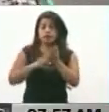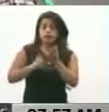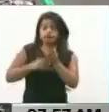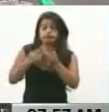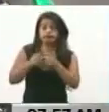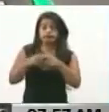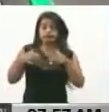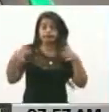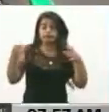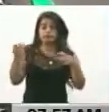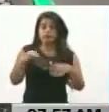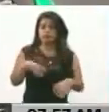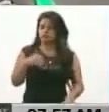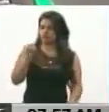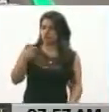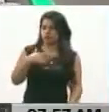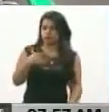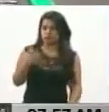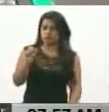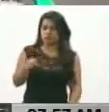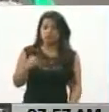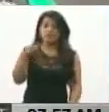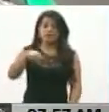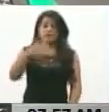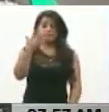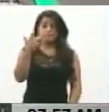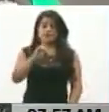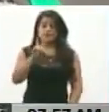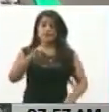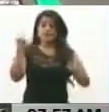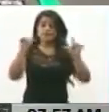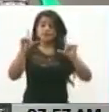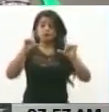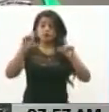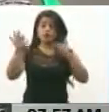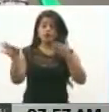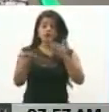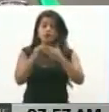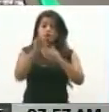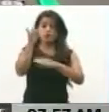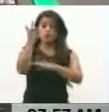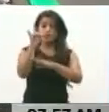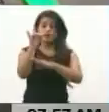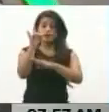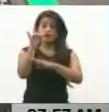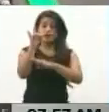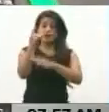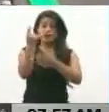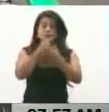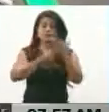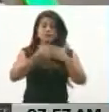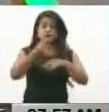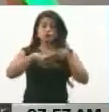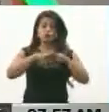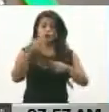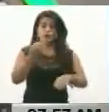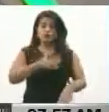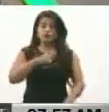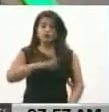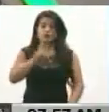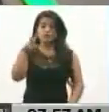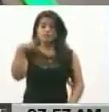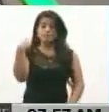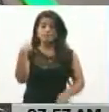abiertos. No lo vemos acá en estudio, pero el televisor está conectado con una antena que es diseño y construcción nacional y tiene un depósito